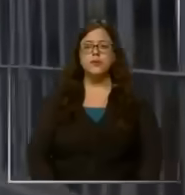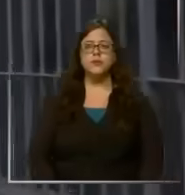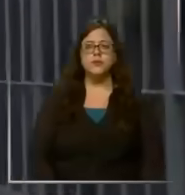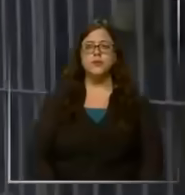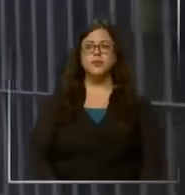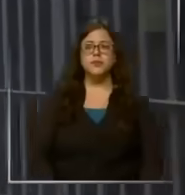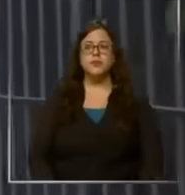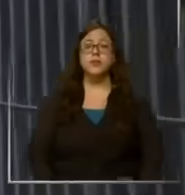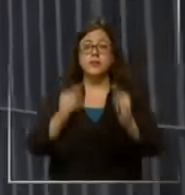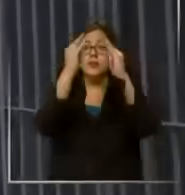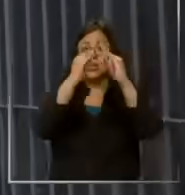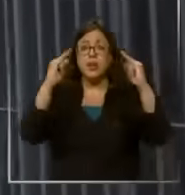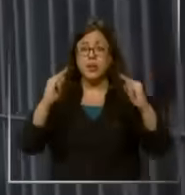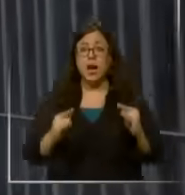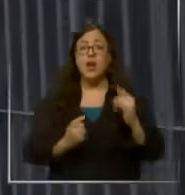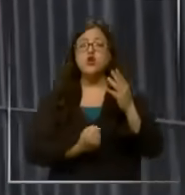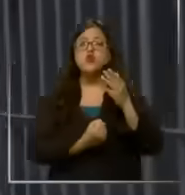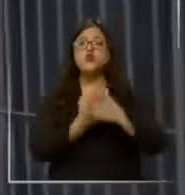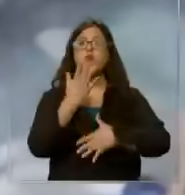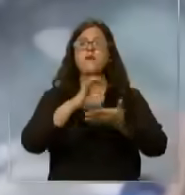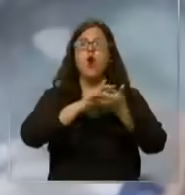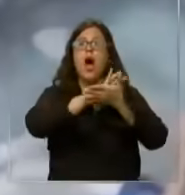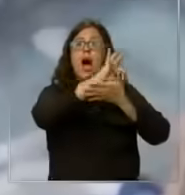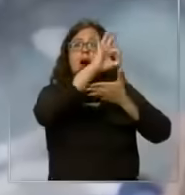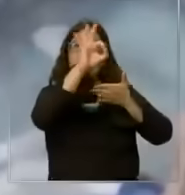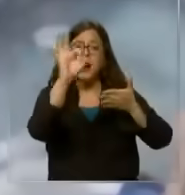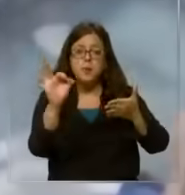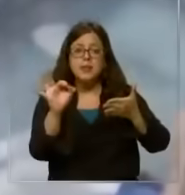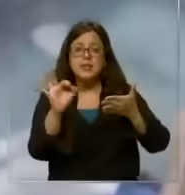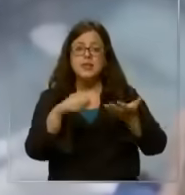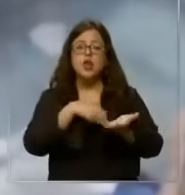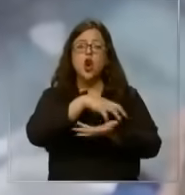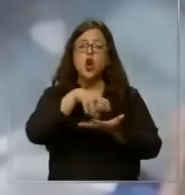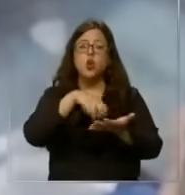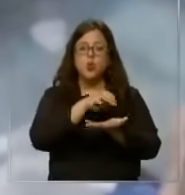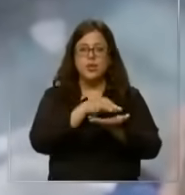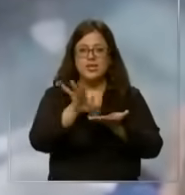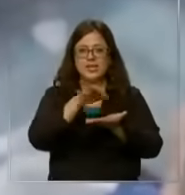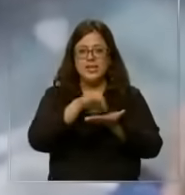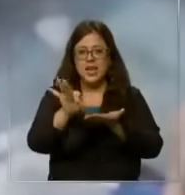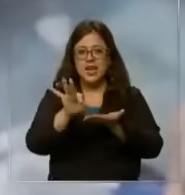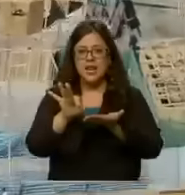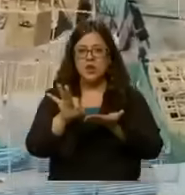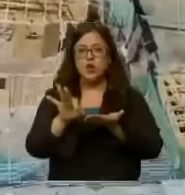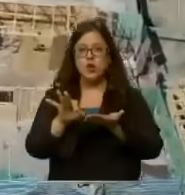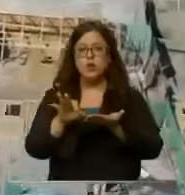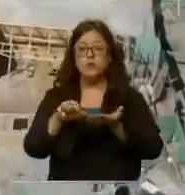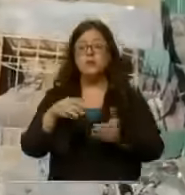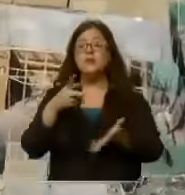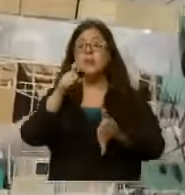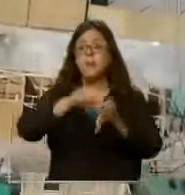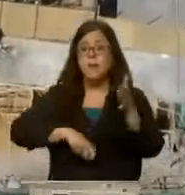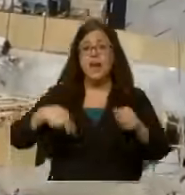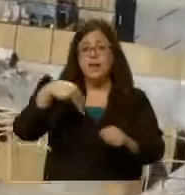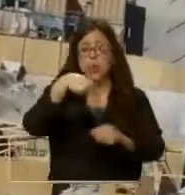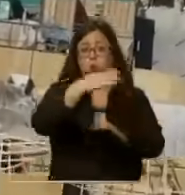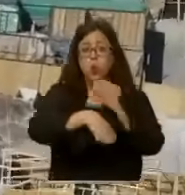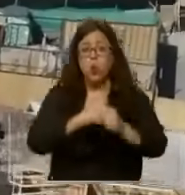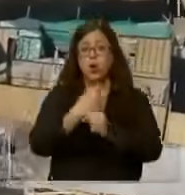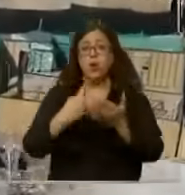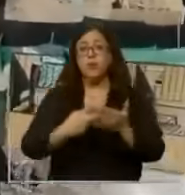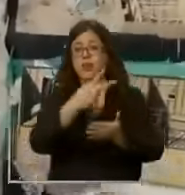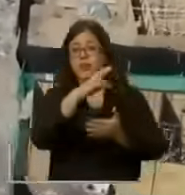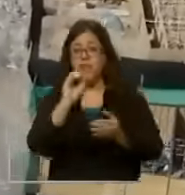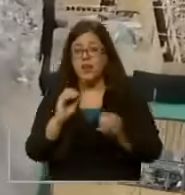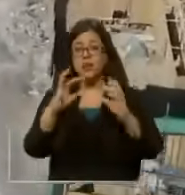Se trata del campamento Nuevo Amanecer, ubicado en la comuna de Cerrillos. Comenzó a constituirse en junio del año 2020, luego